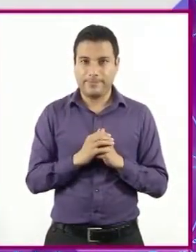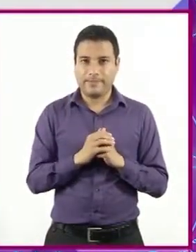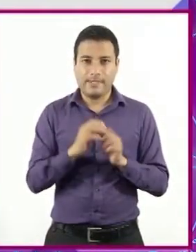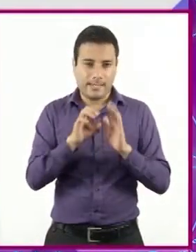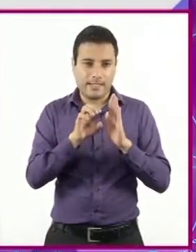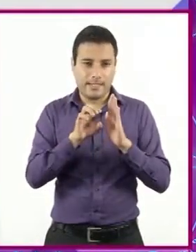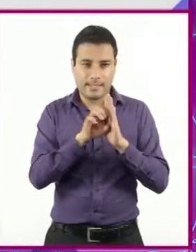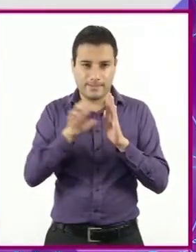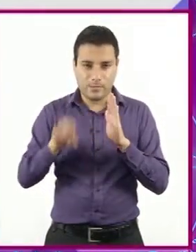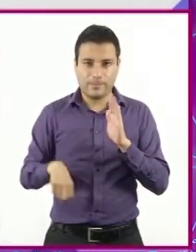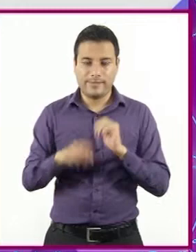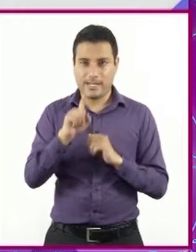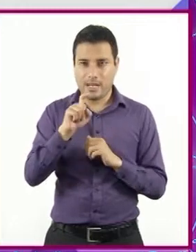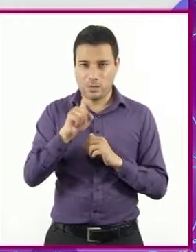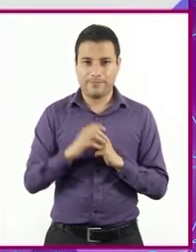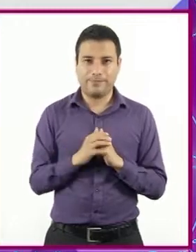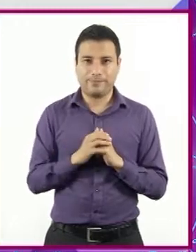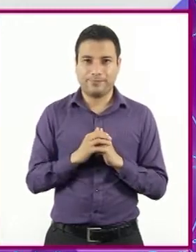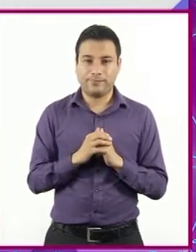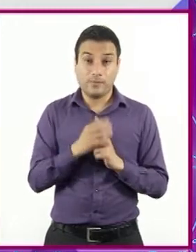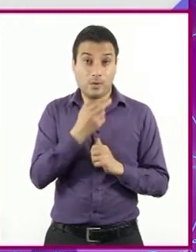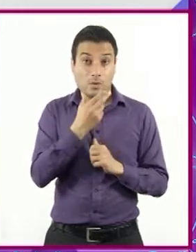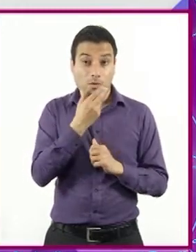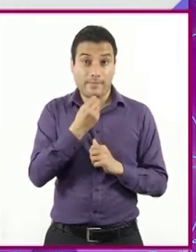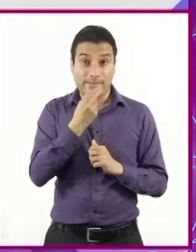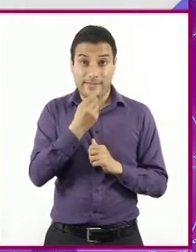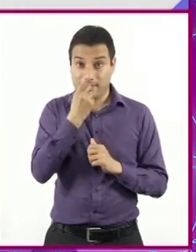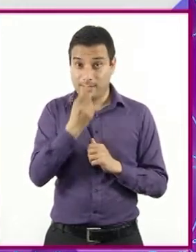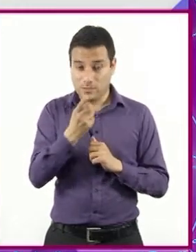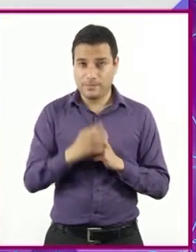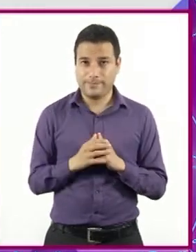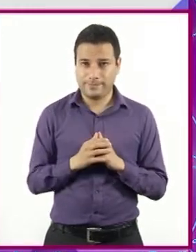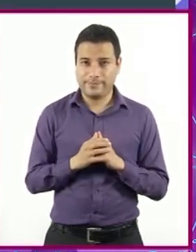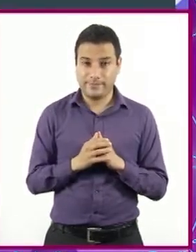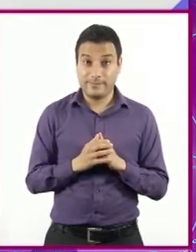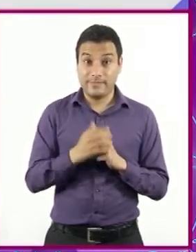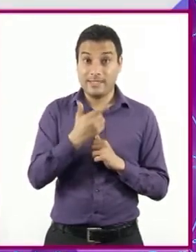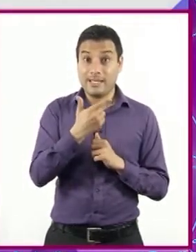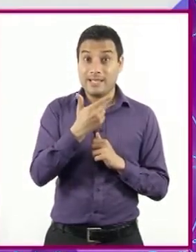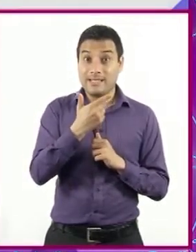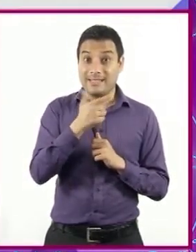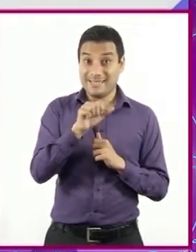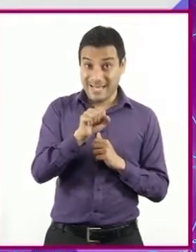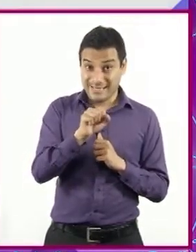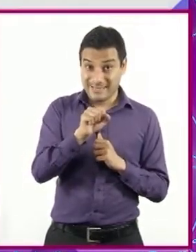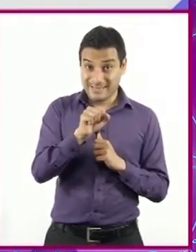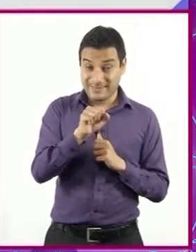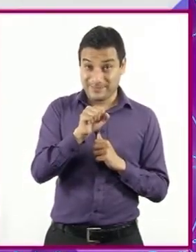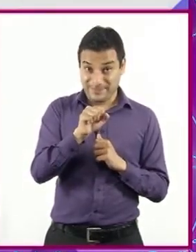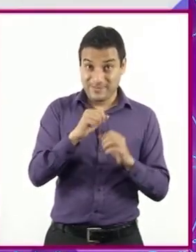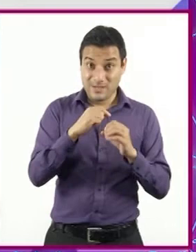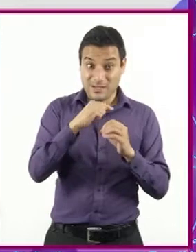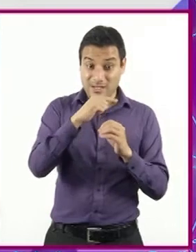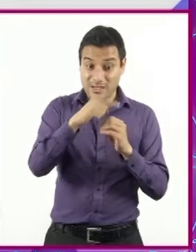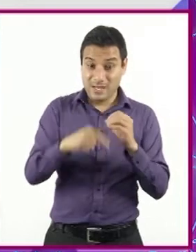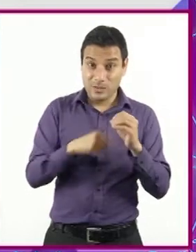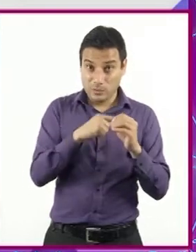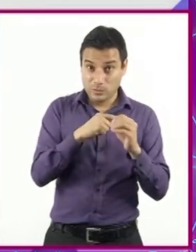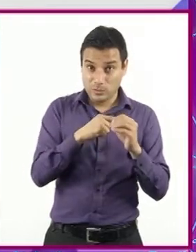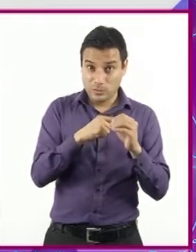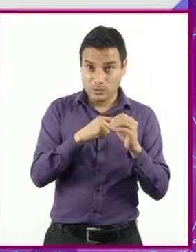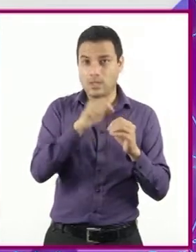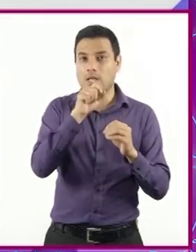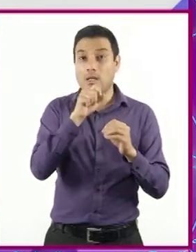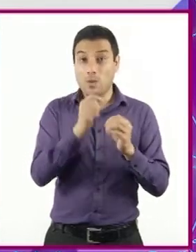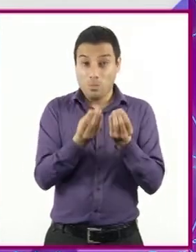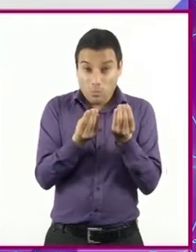agua. De acuerdo con Avogadro, el número de partículas de un gas está relacionado con el volumen que ocupa, como se